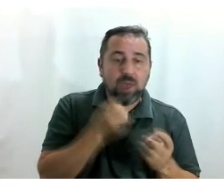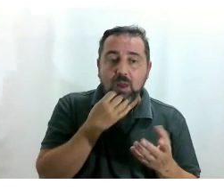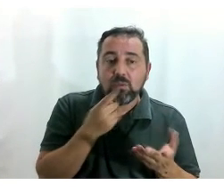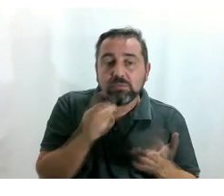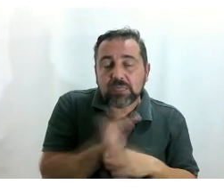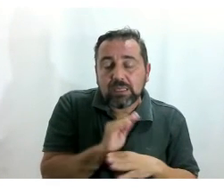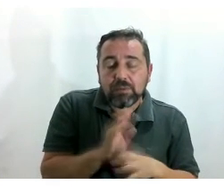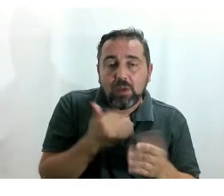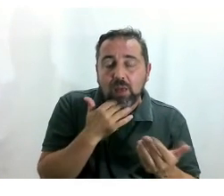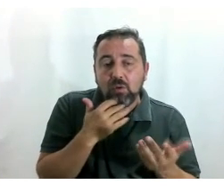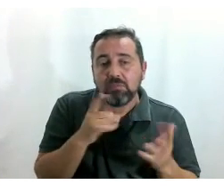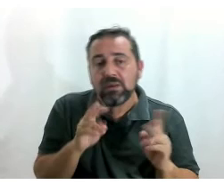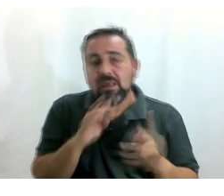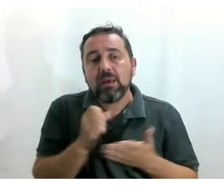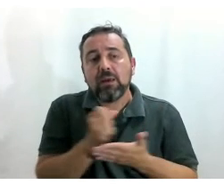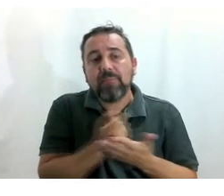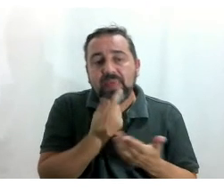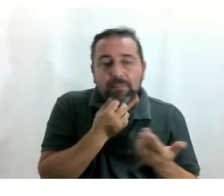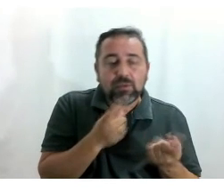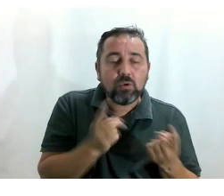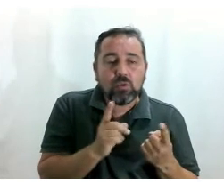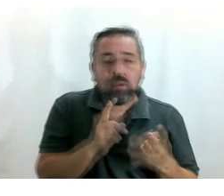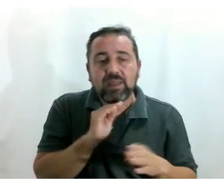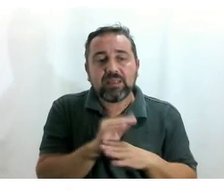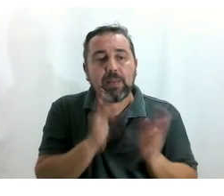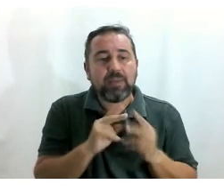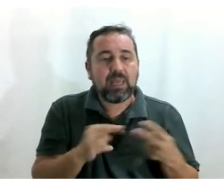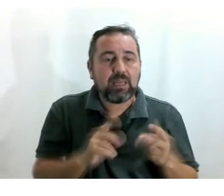de tratamiento a nivel de medicamento, no de terapia génica?